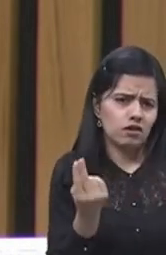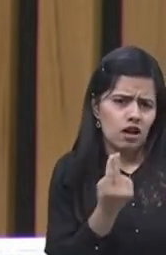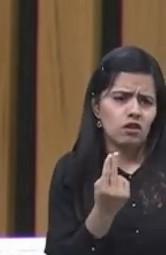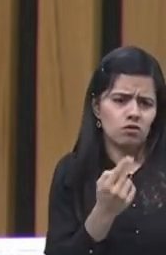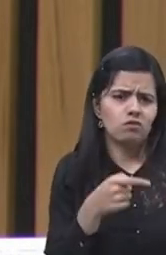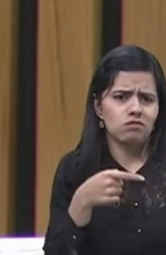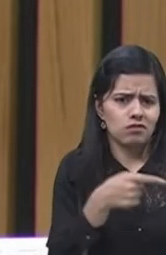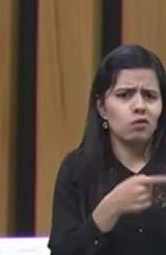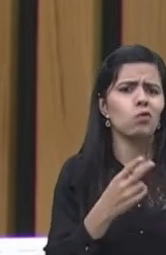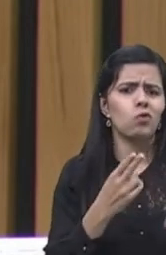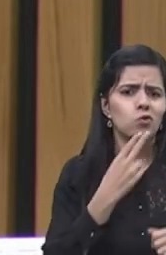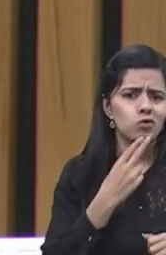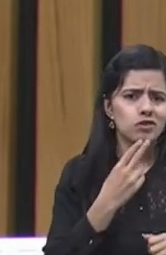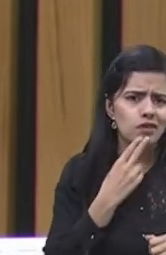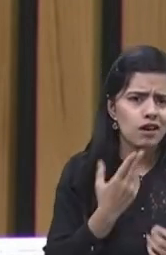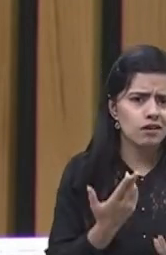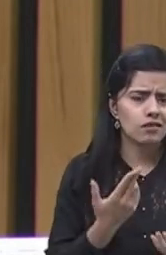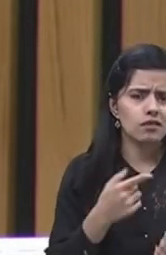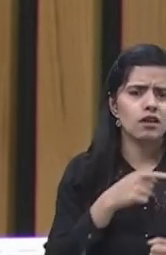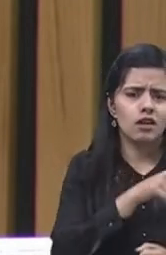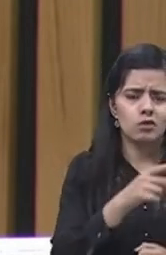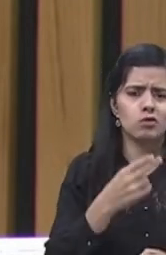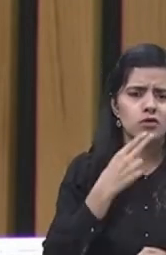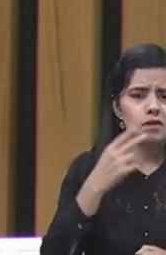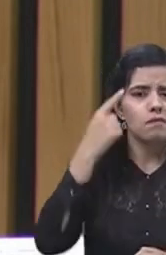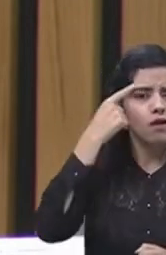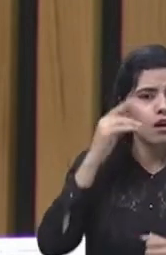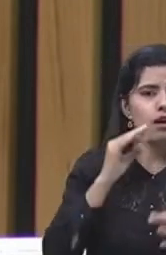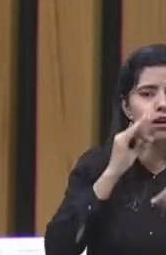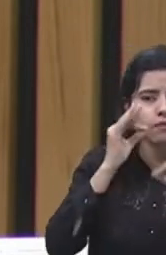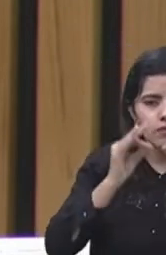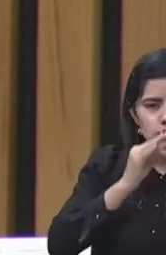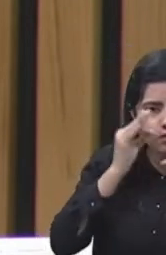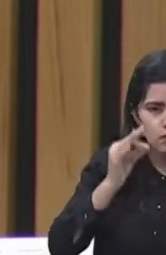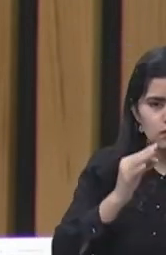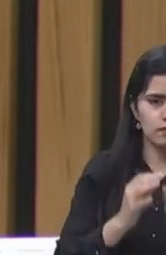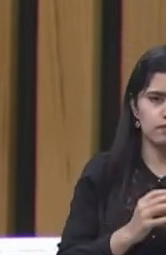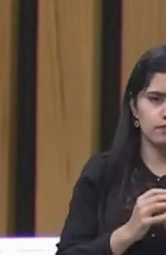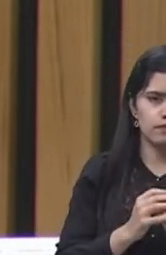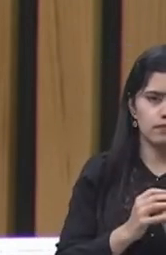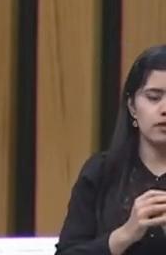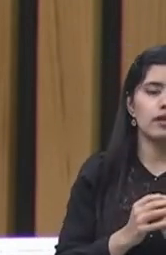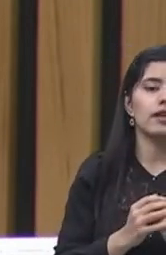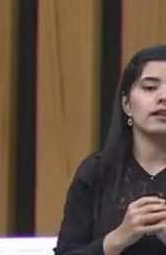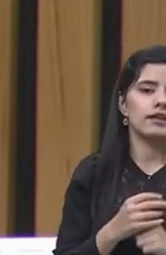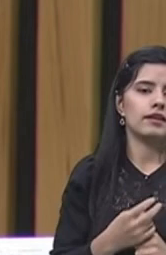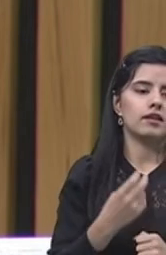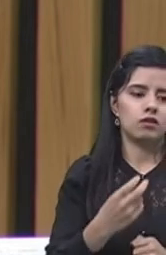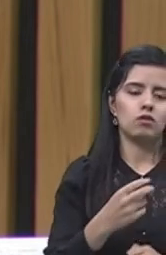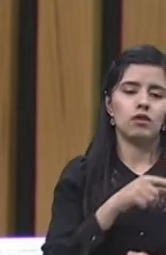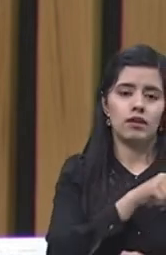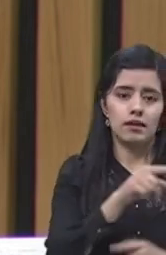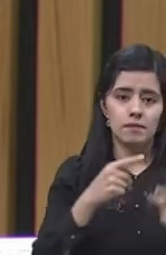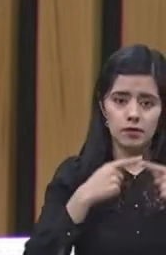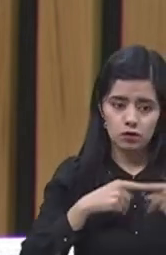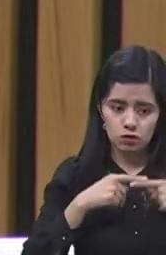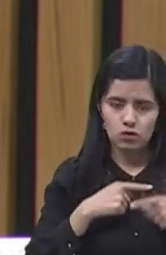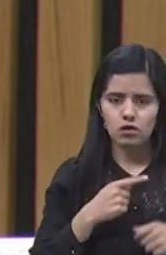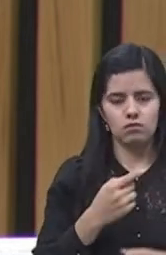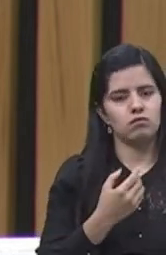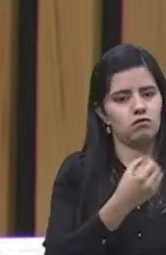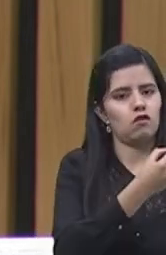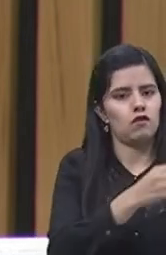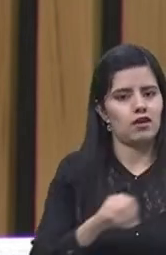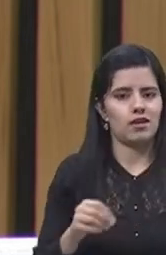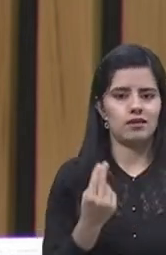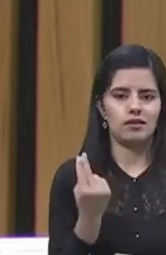La propuesta político-electoral que va a ser defendida con uñas y dientes por parte del PRI, PAN y PRD. De ahí la importancia,